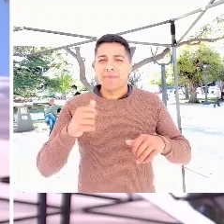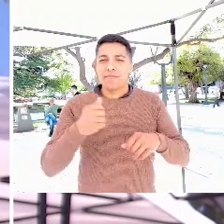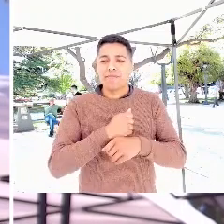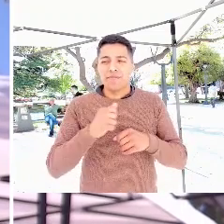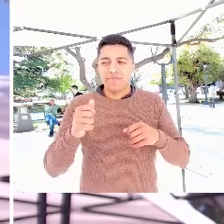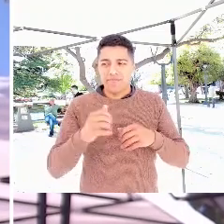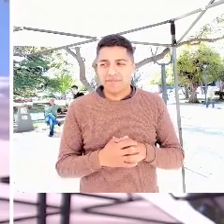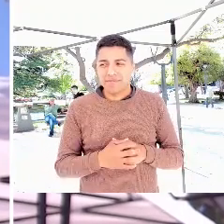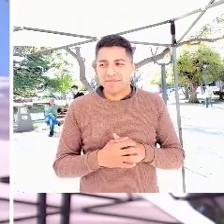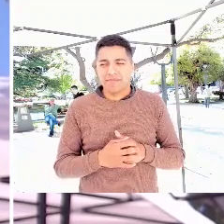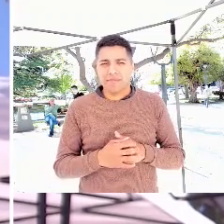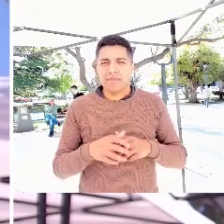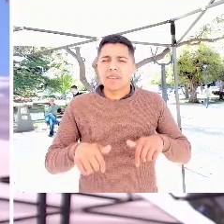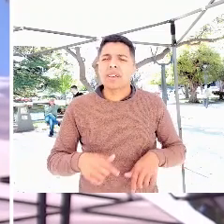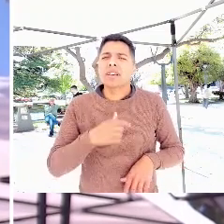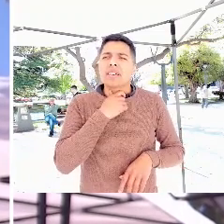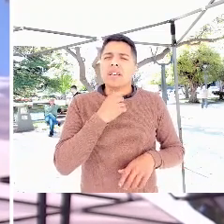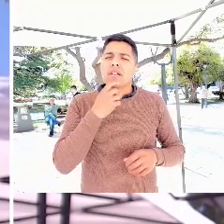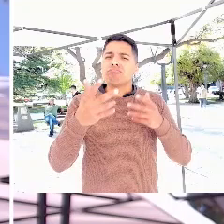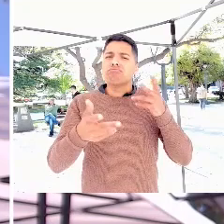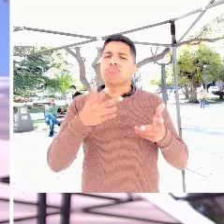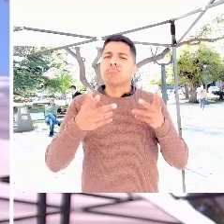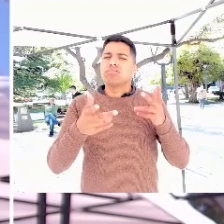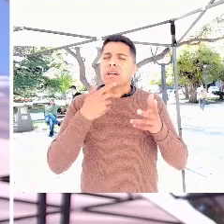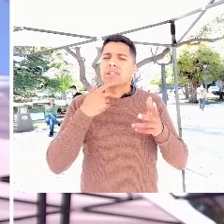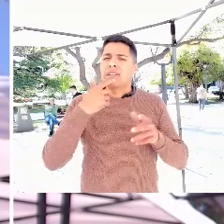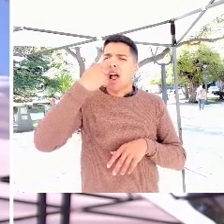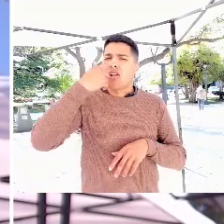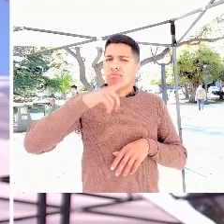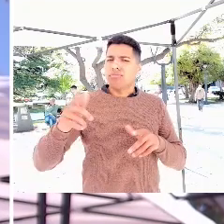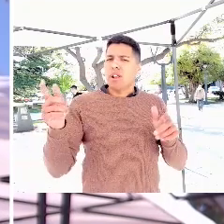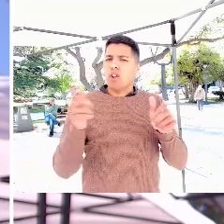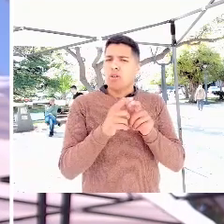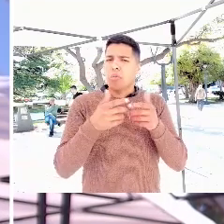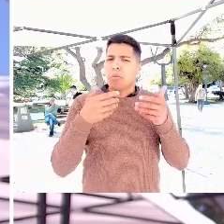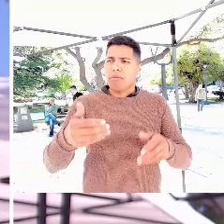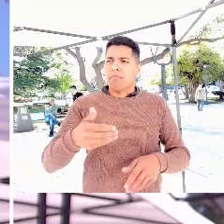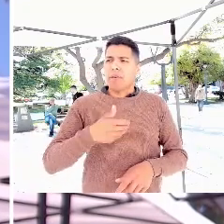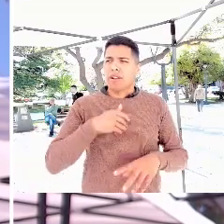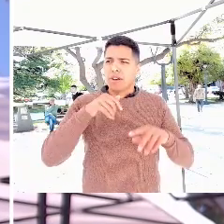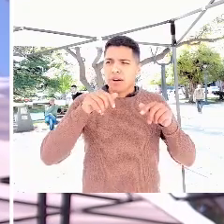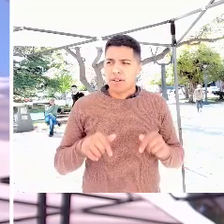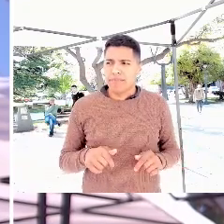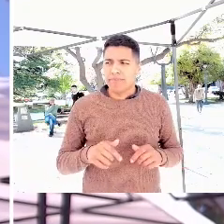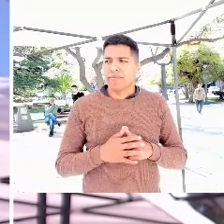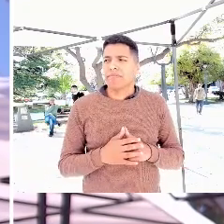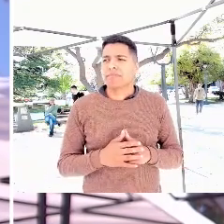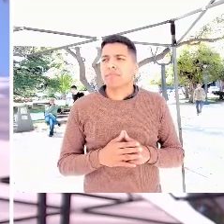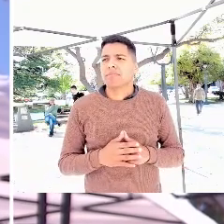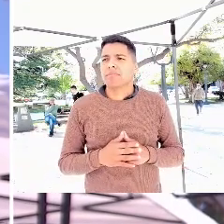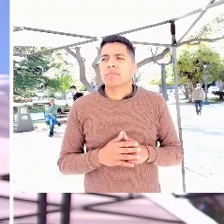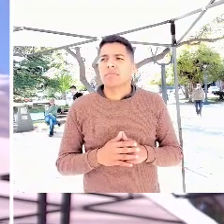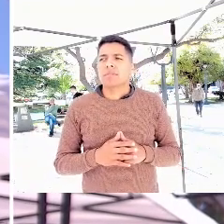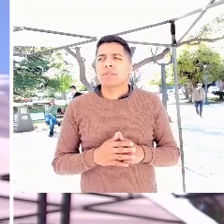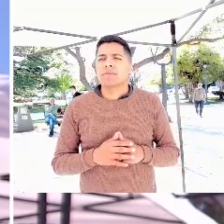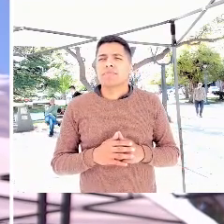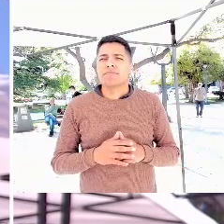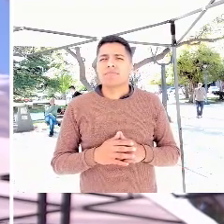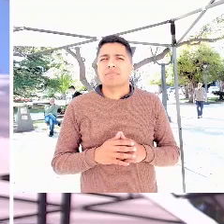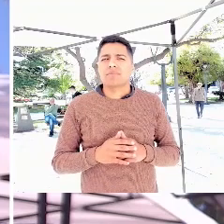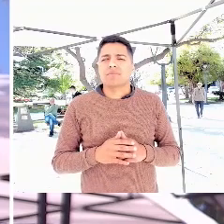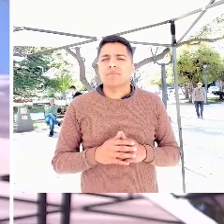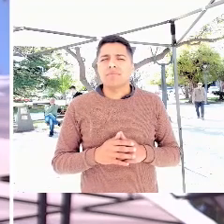Aprobado. Quienes deseen hacer uso de la palabra al finalizar la sesión pueden solicitarlo en estos momentos.